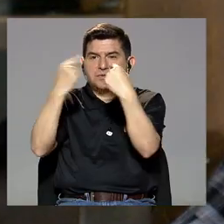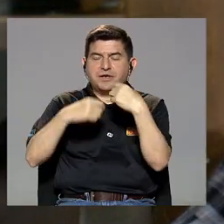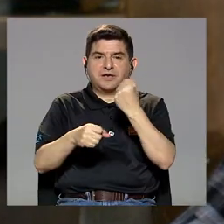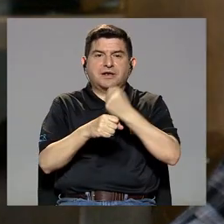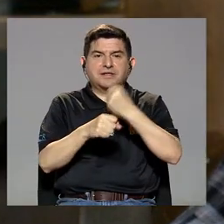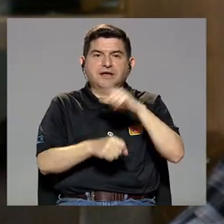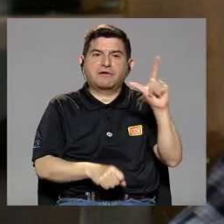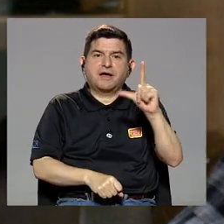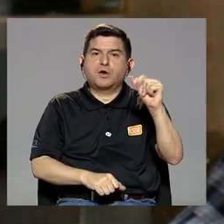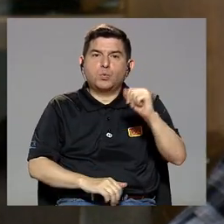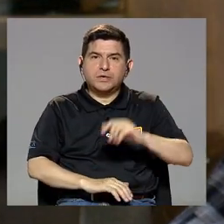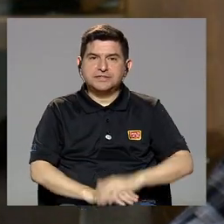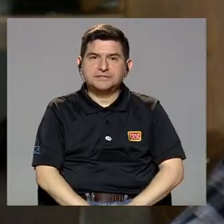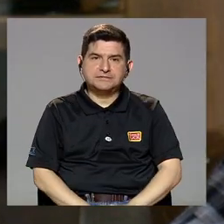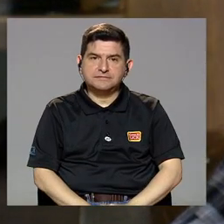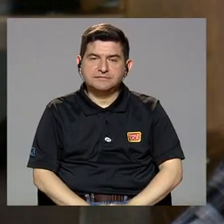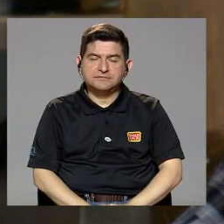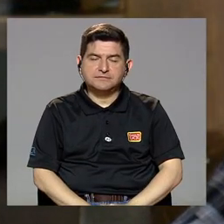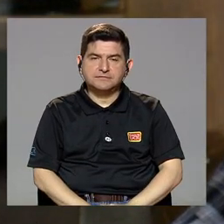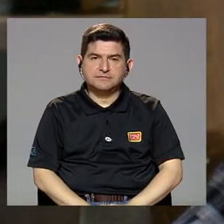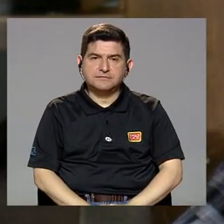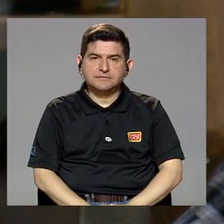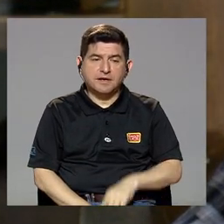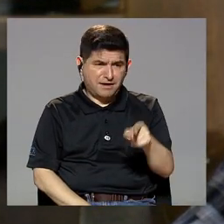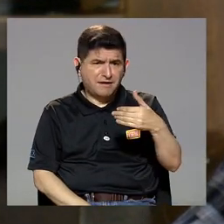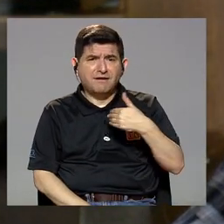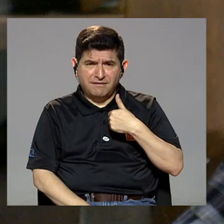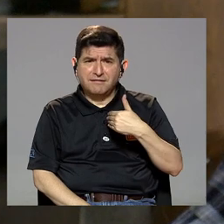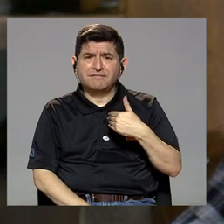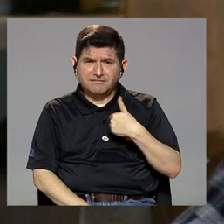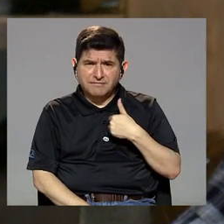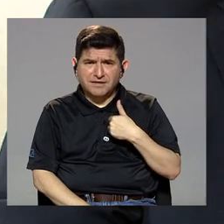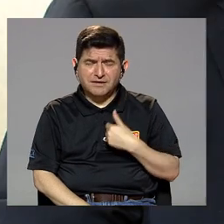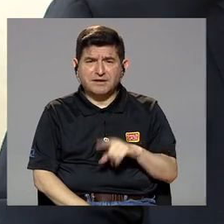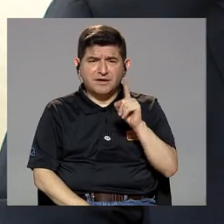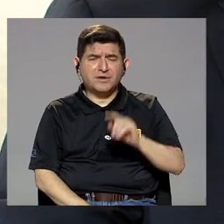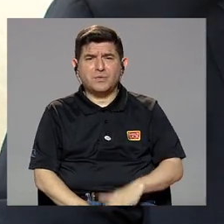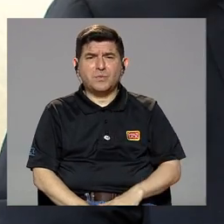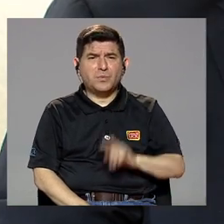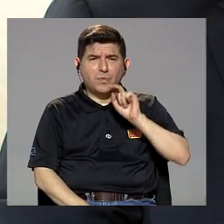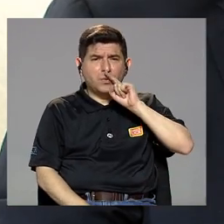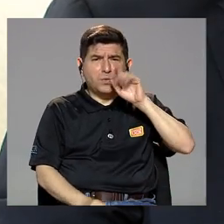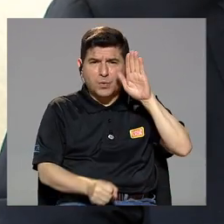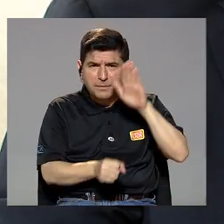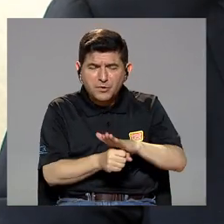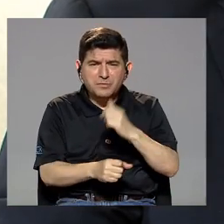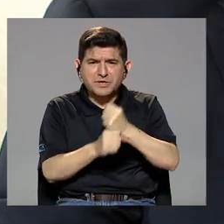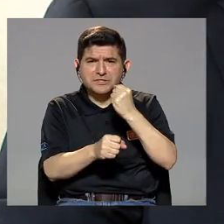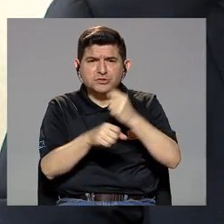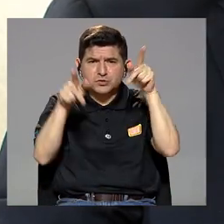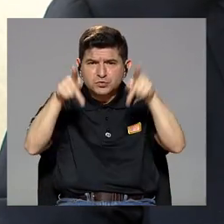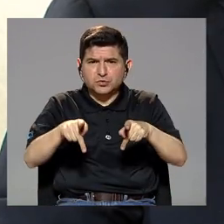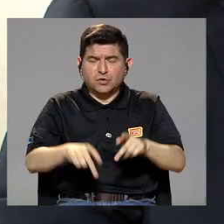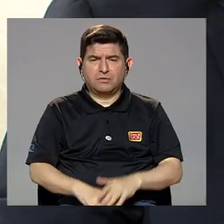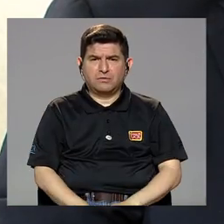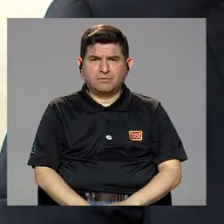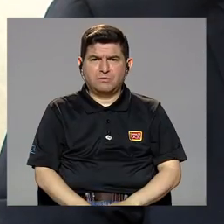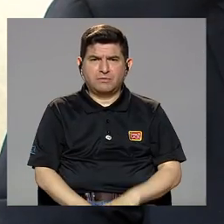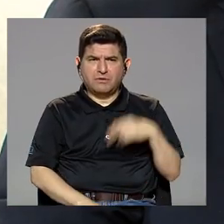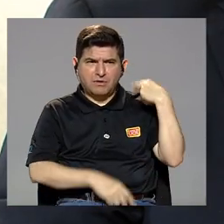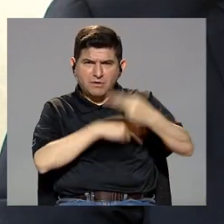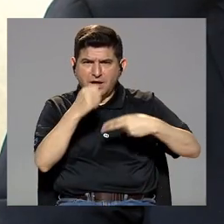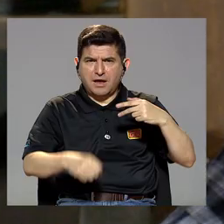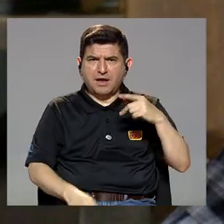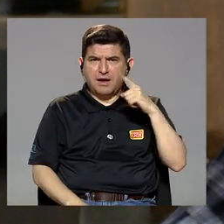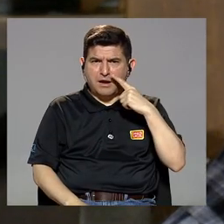día lunes él tenía toda una mística por trabajar con la gente eso solo r2 un poco